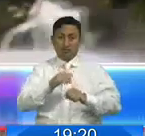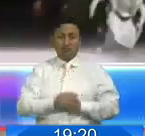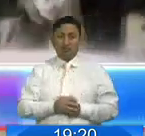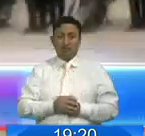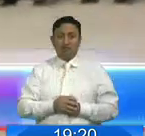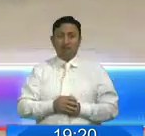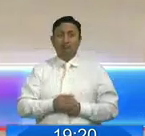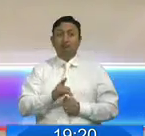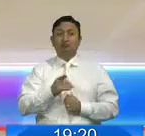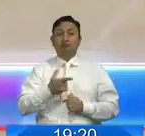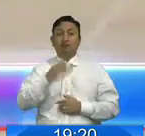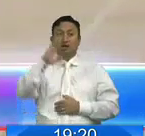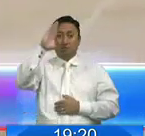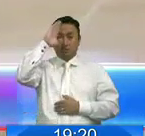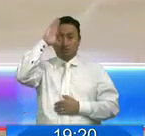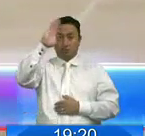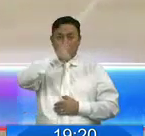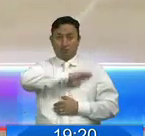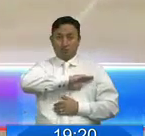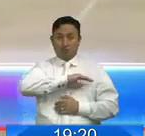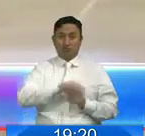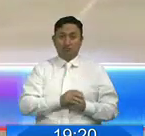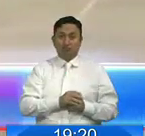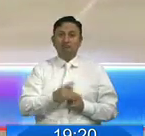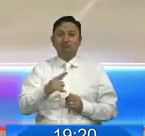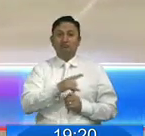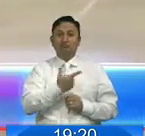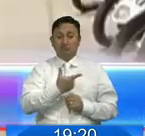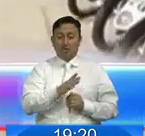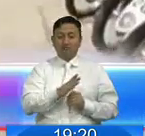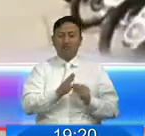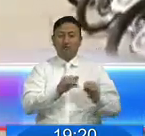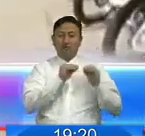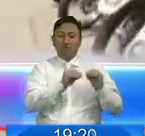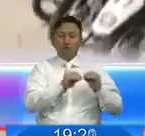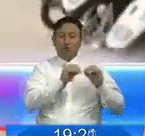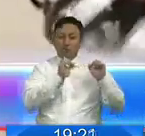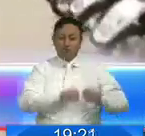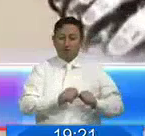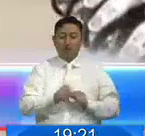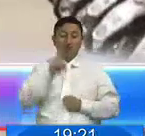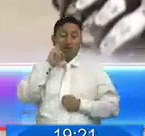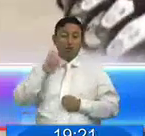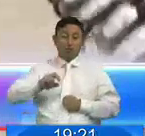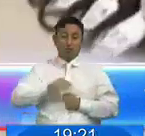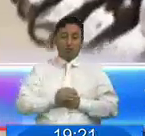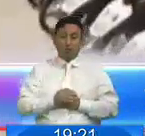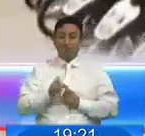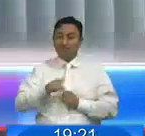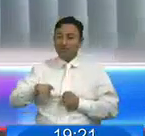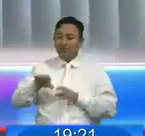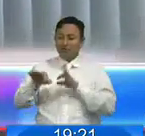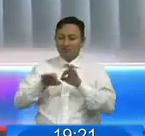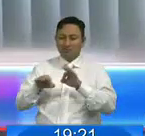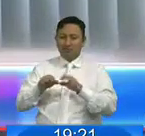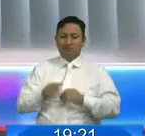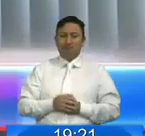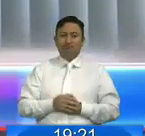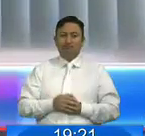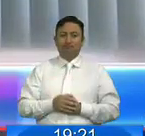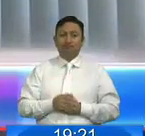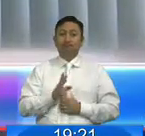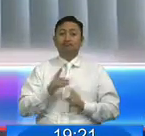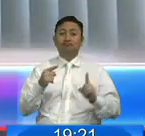Al cuerpo de policías metropolitanos, afirma, lo preparará para orientar a los turistas extranjeros. Voy a hacer que